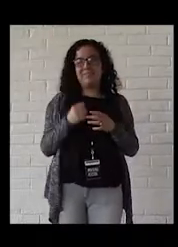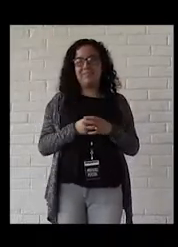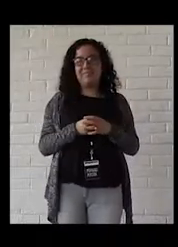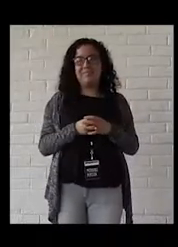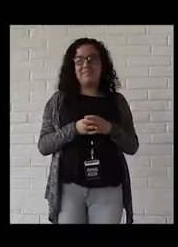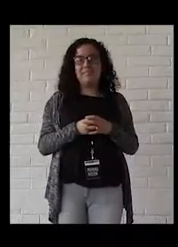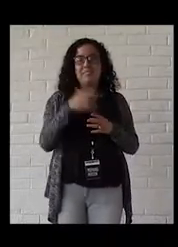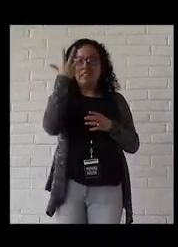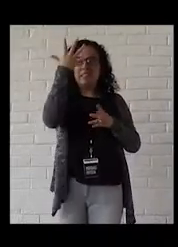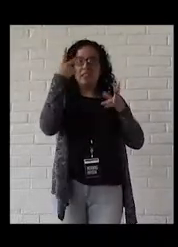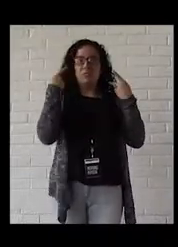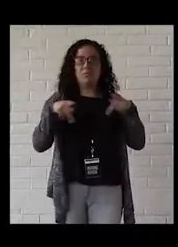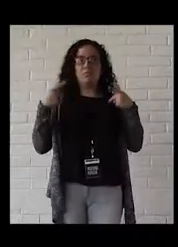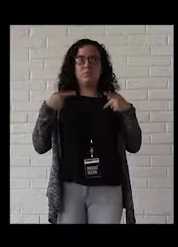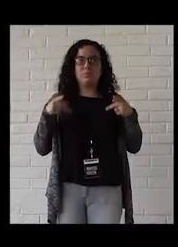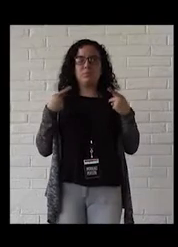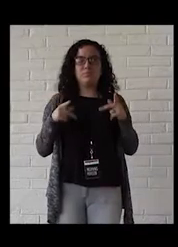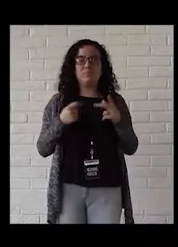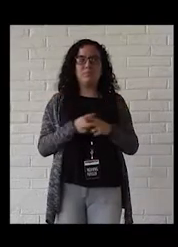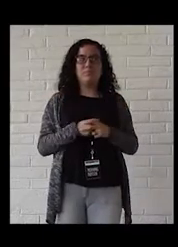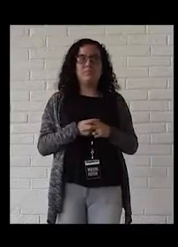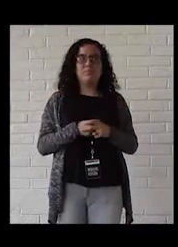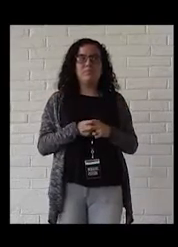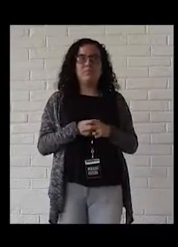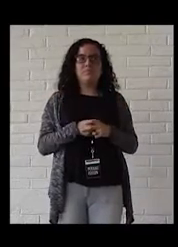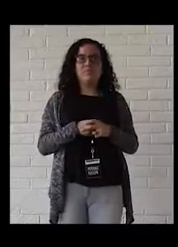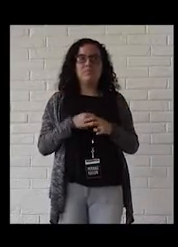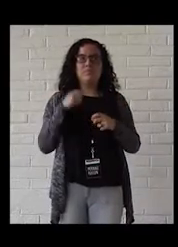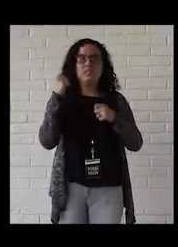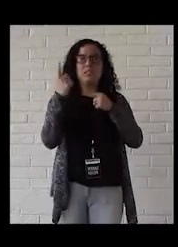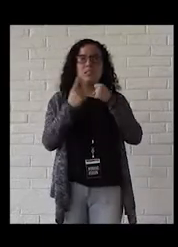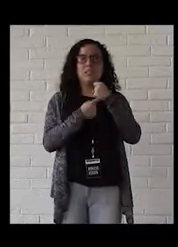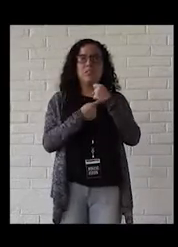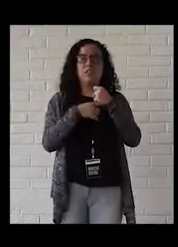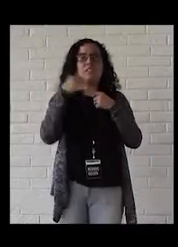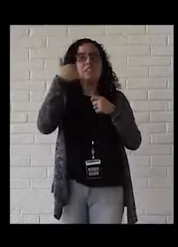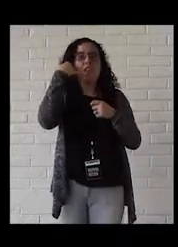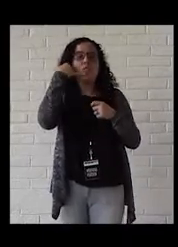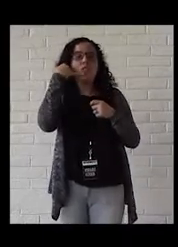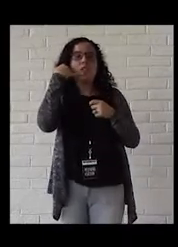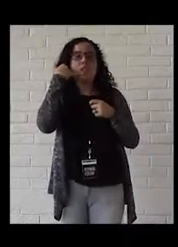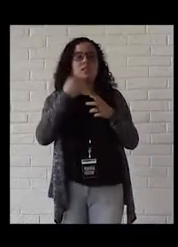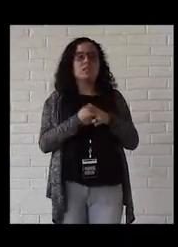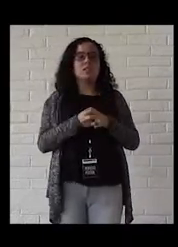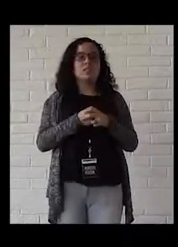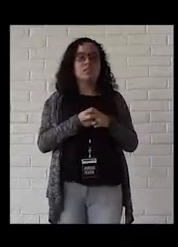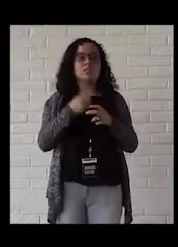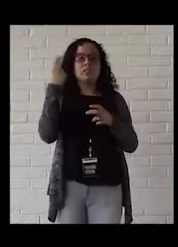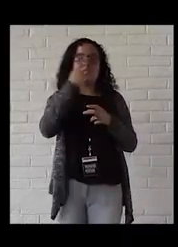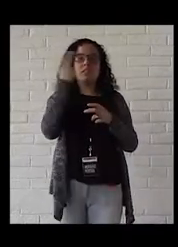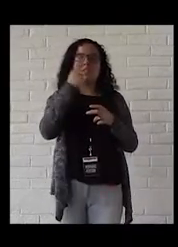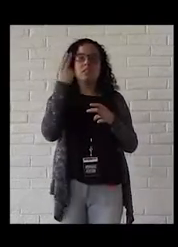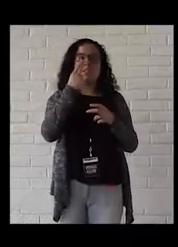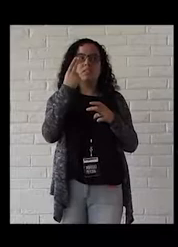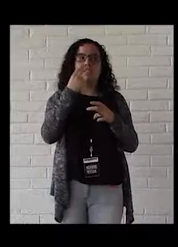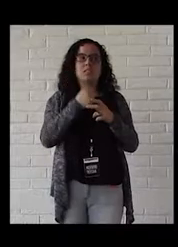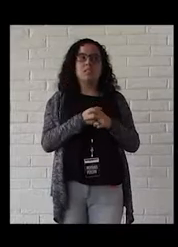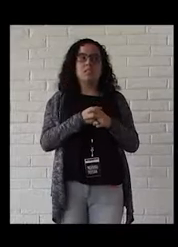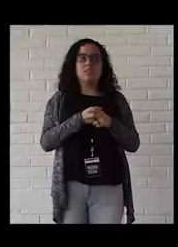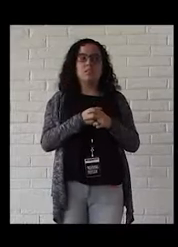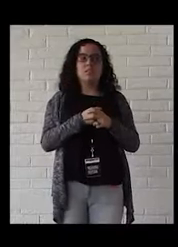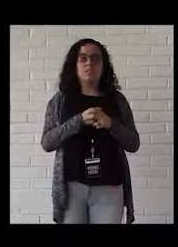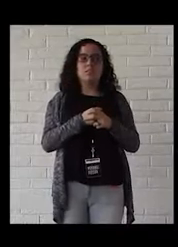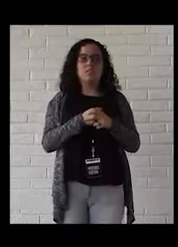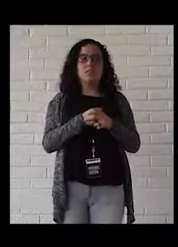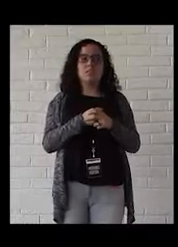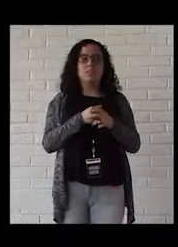Yo. Y 5 personas, si alguna de ustedes 5 podría traer su celular, lo que vamos a necesitar es la calculadora, como el iPhone